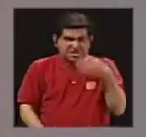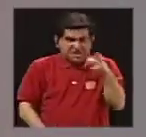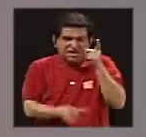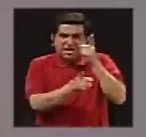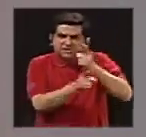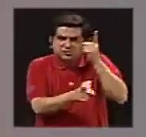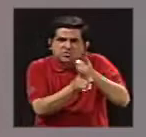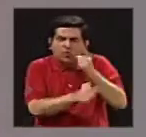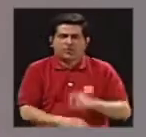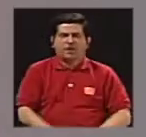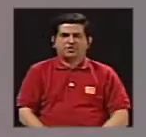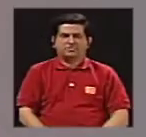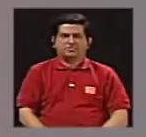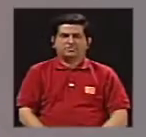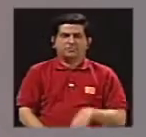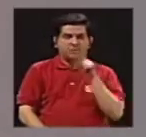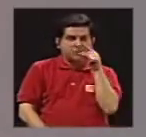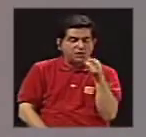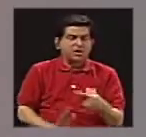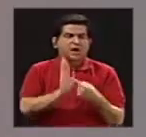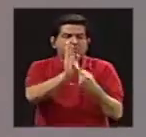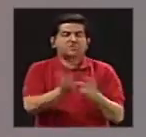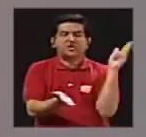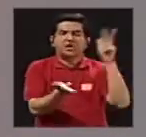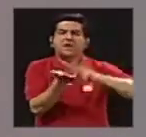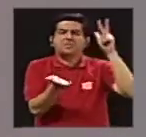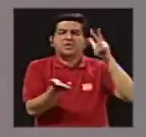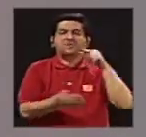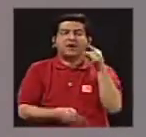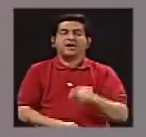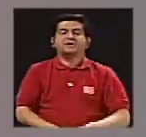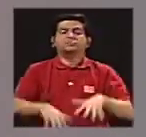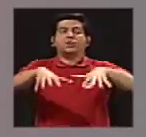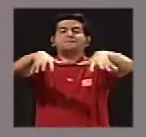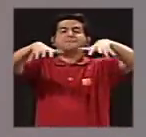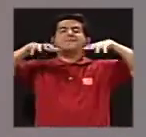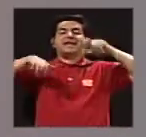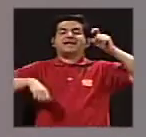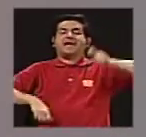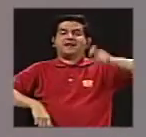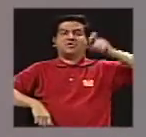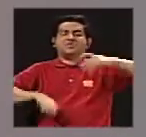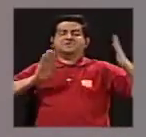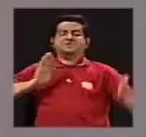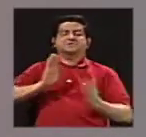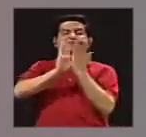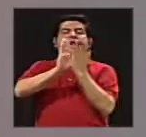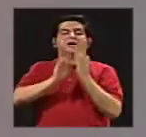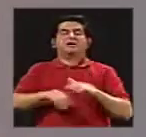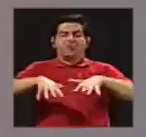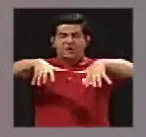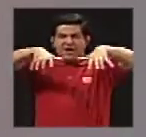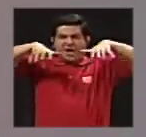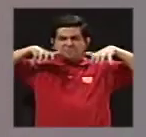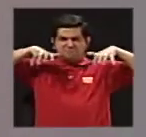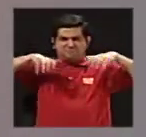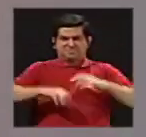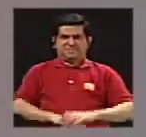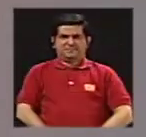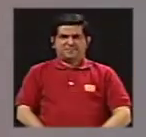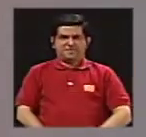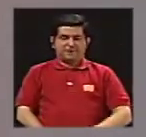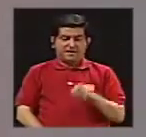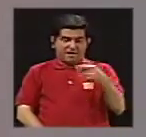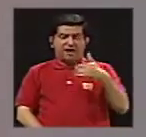correcto que lo que marca de esa y la prueba eso irá a un plenario este y en ese plenario donde estarán